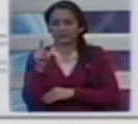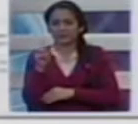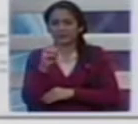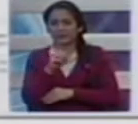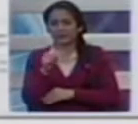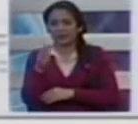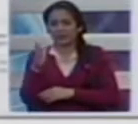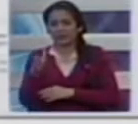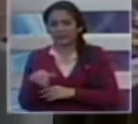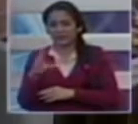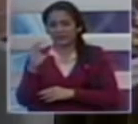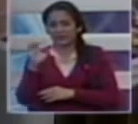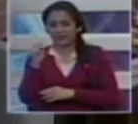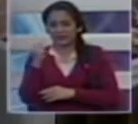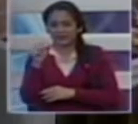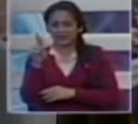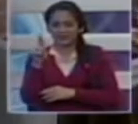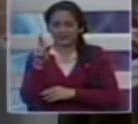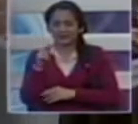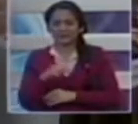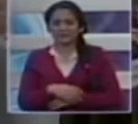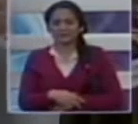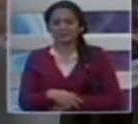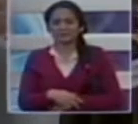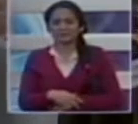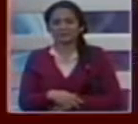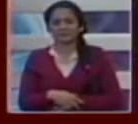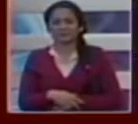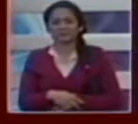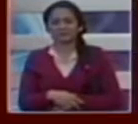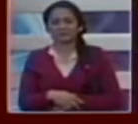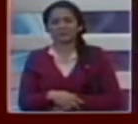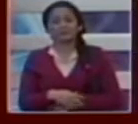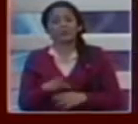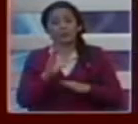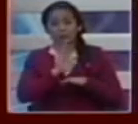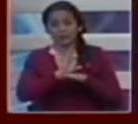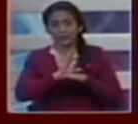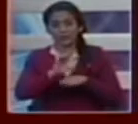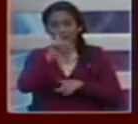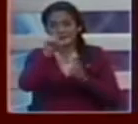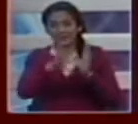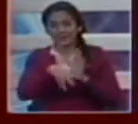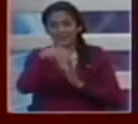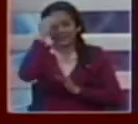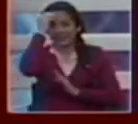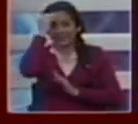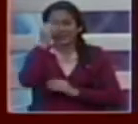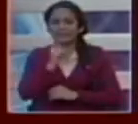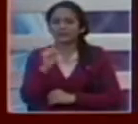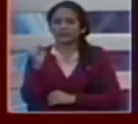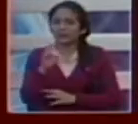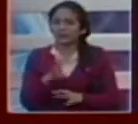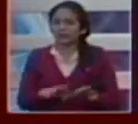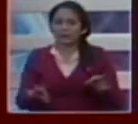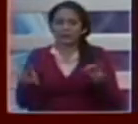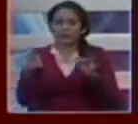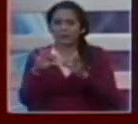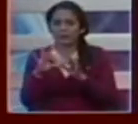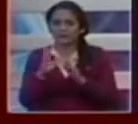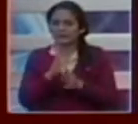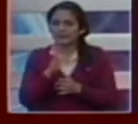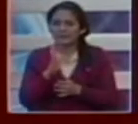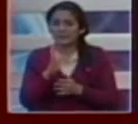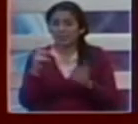concluir, rápidamente, si nos puede compartir, María José, un consejo para los emprendedores. Que se arriesguen, que no hay un momento exacto